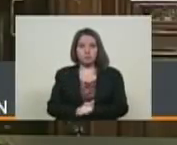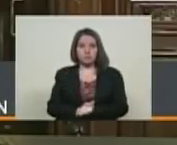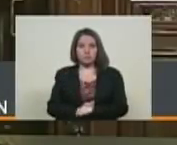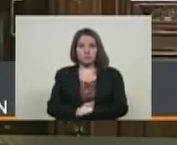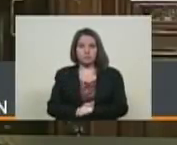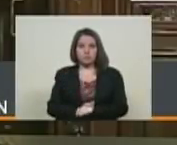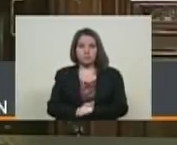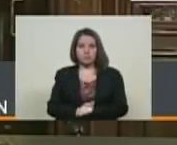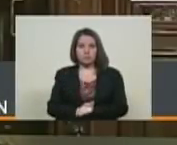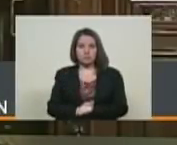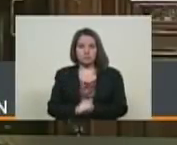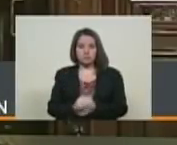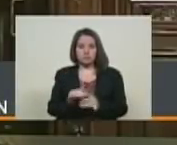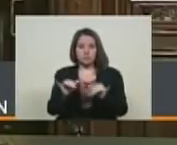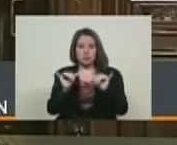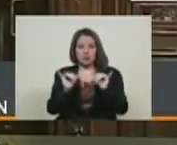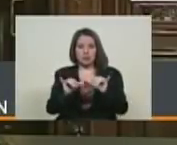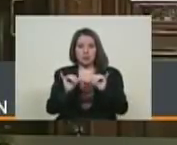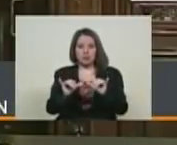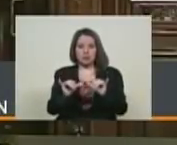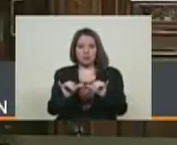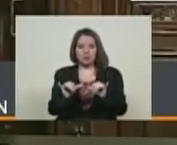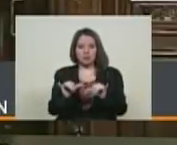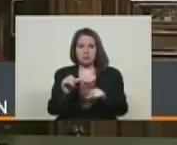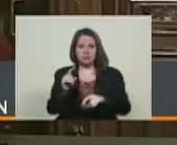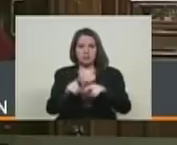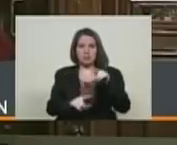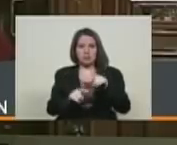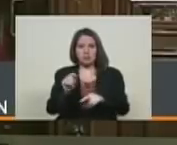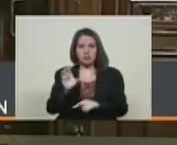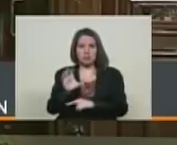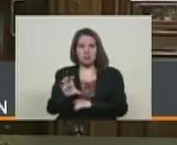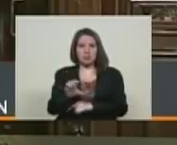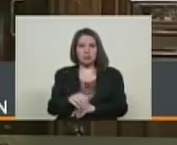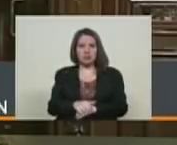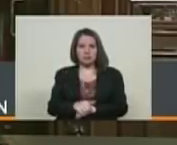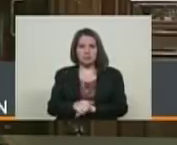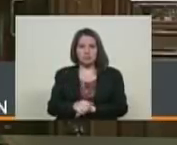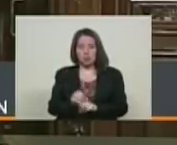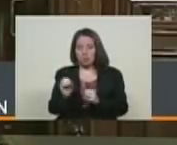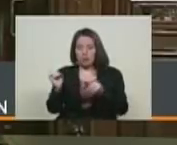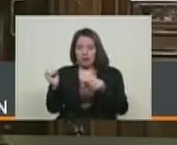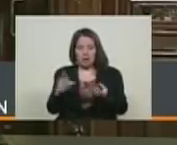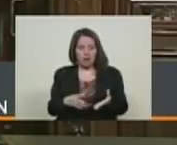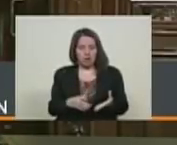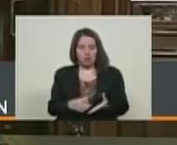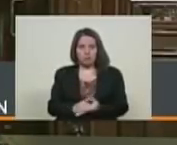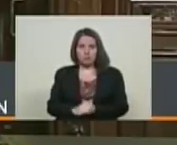jugando nuestro destino, jugando el destino de la patria. Y por un milagro,